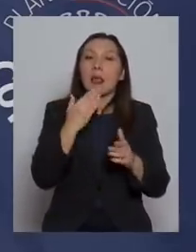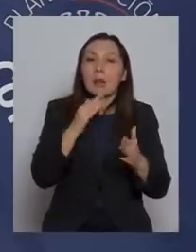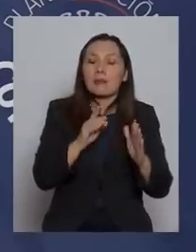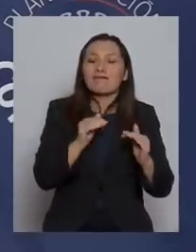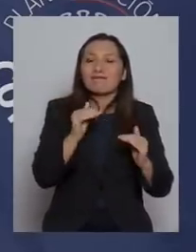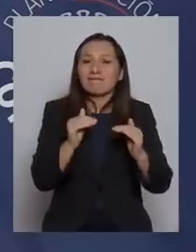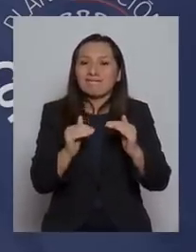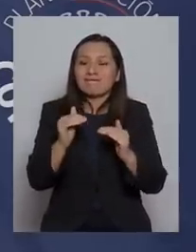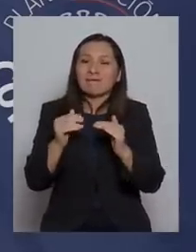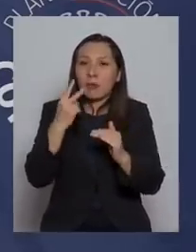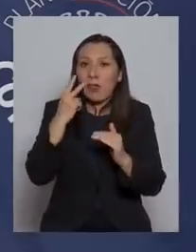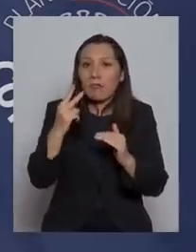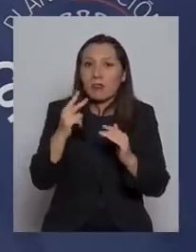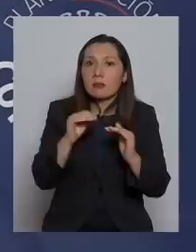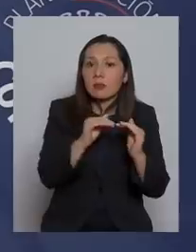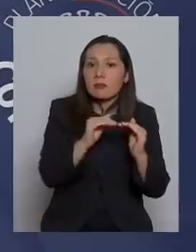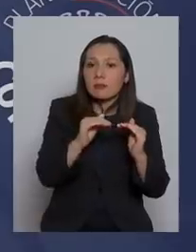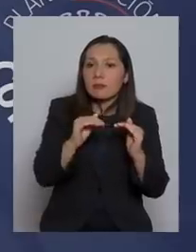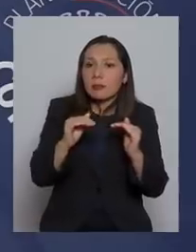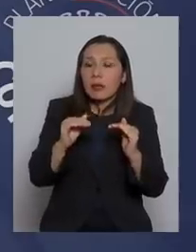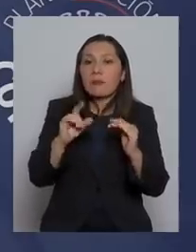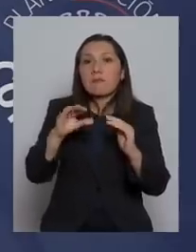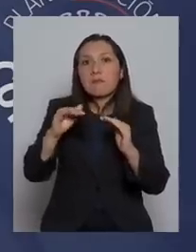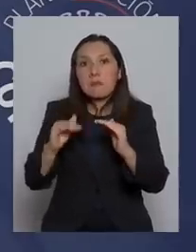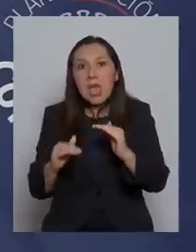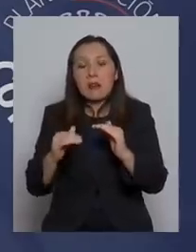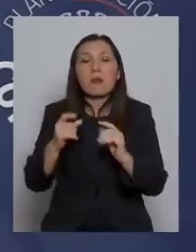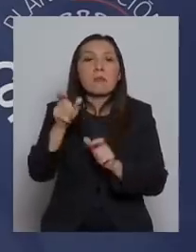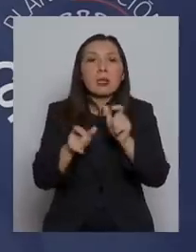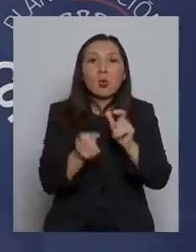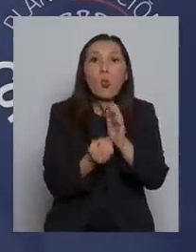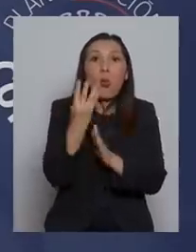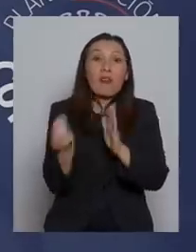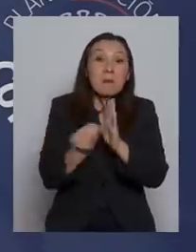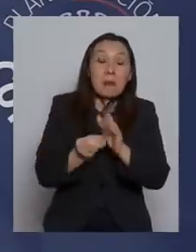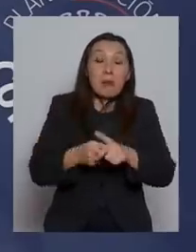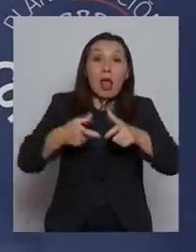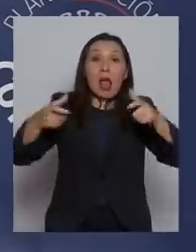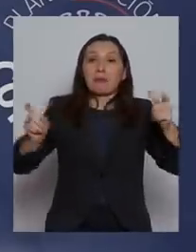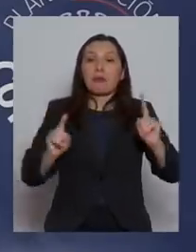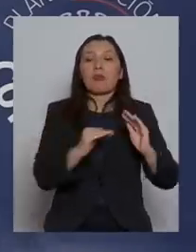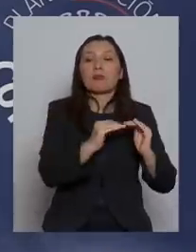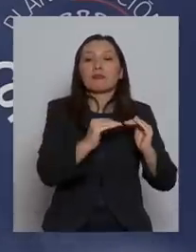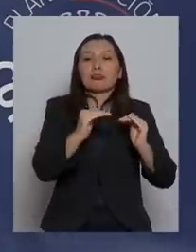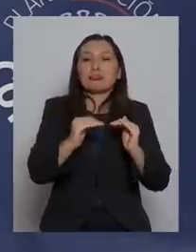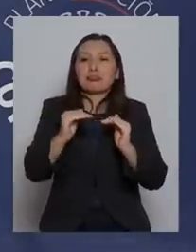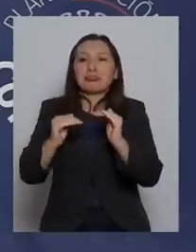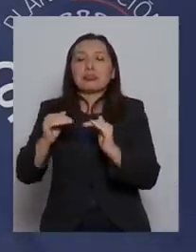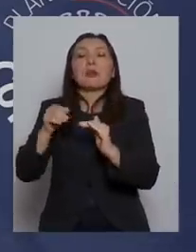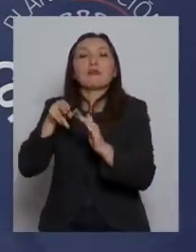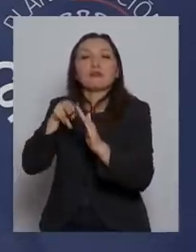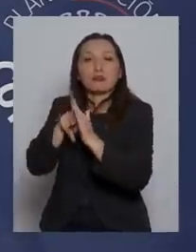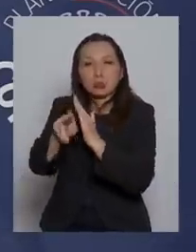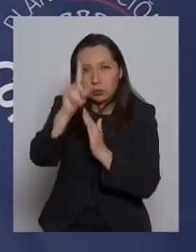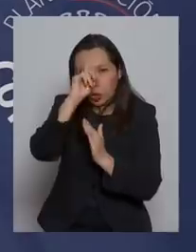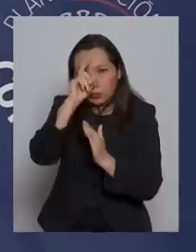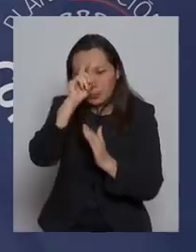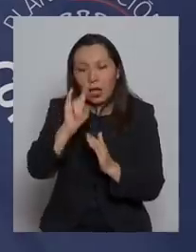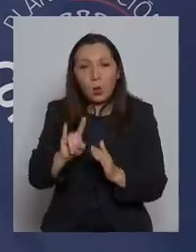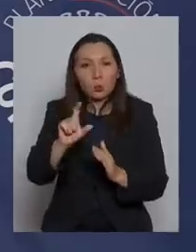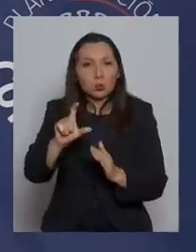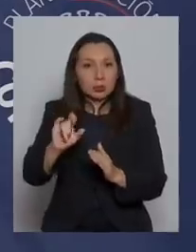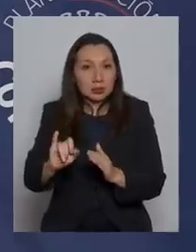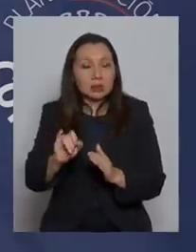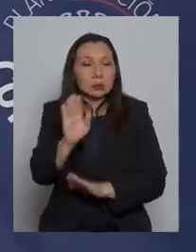cierta tendencia al aplanamiento, a la disminución de casos nuevos ingresados a tratamiento intensivo, de los